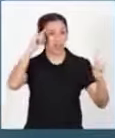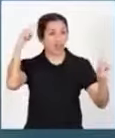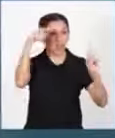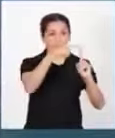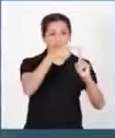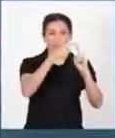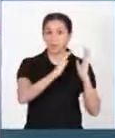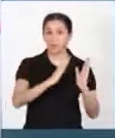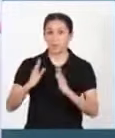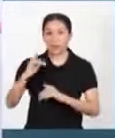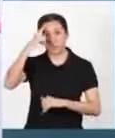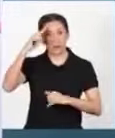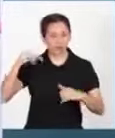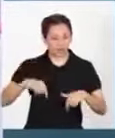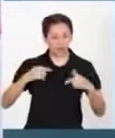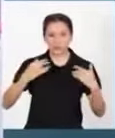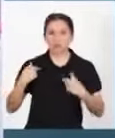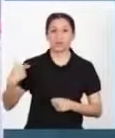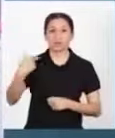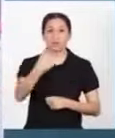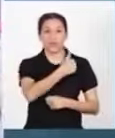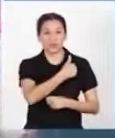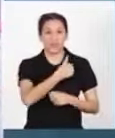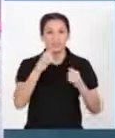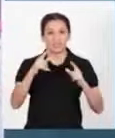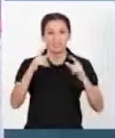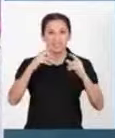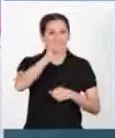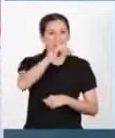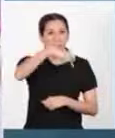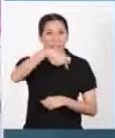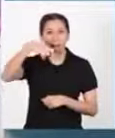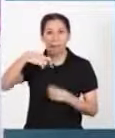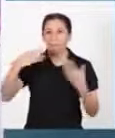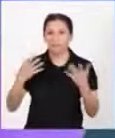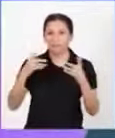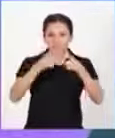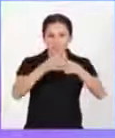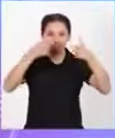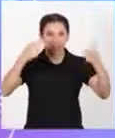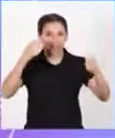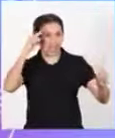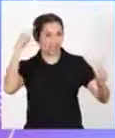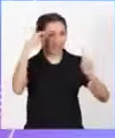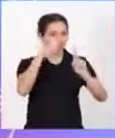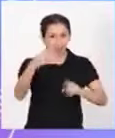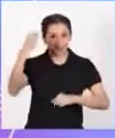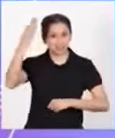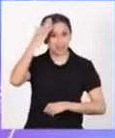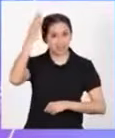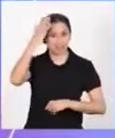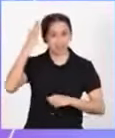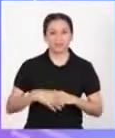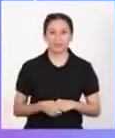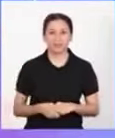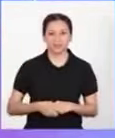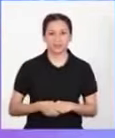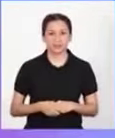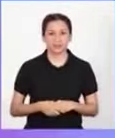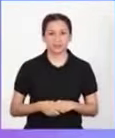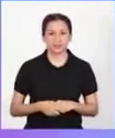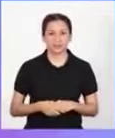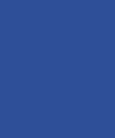nos tiene un propósito preparado en nuestra super aplicación, el Gran Desafío del